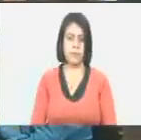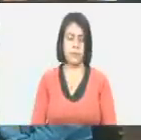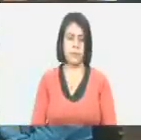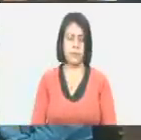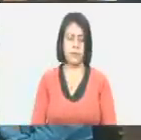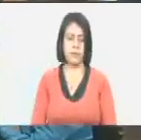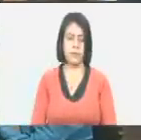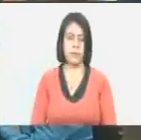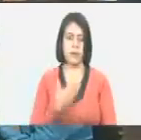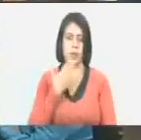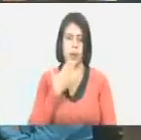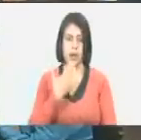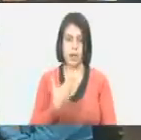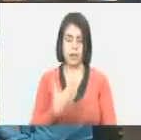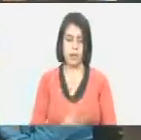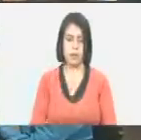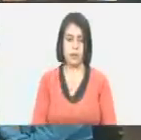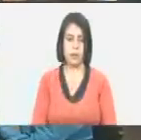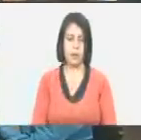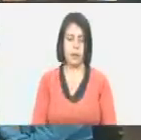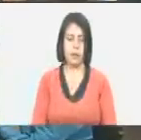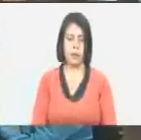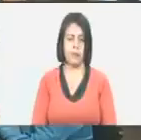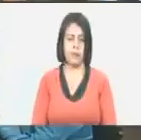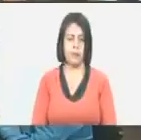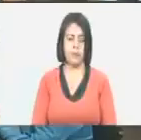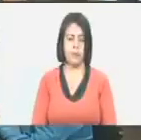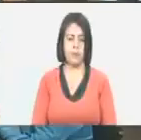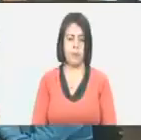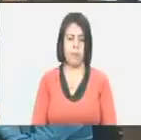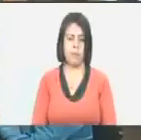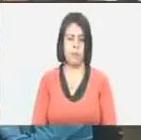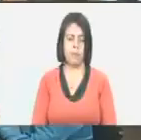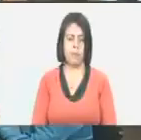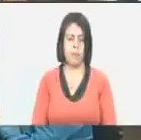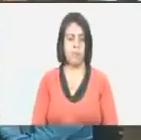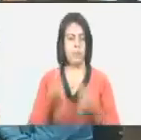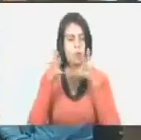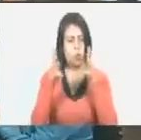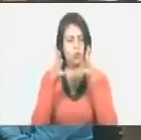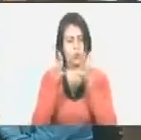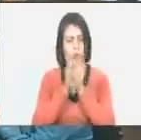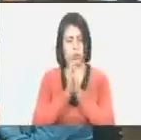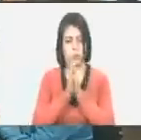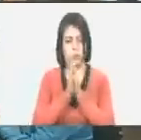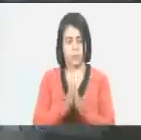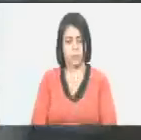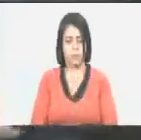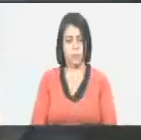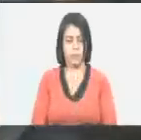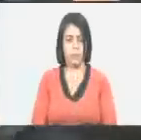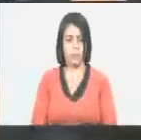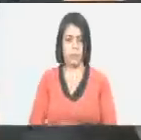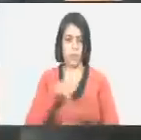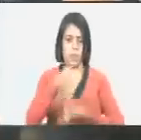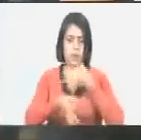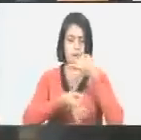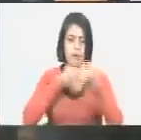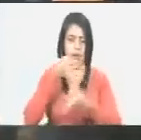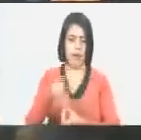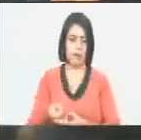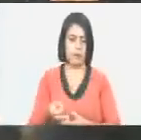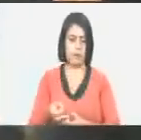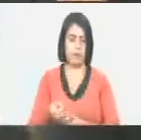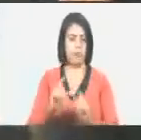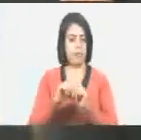Gracias, compañero presidente. Mire, hay una sugerencia para explicar y hacer